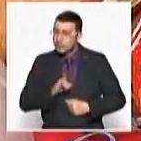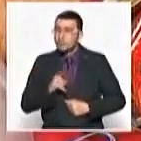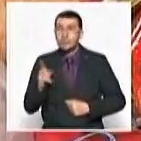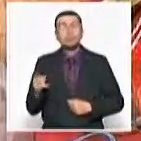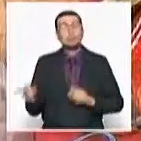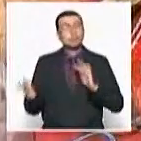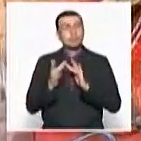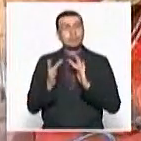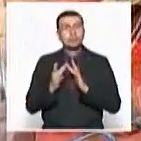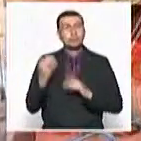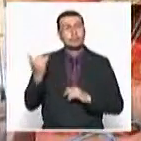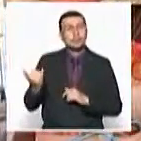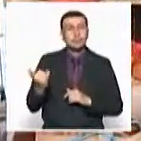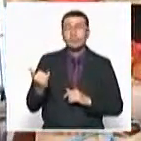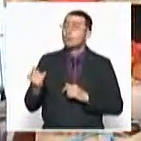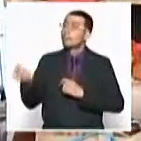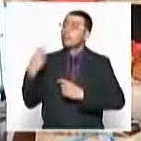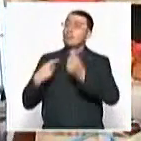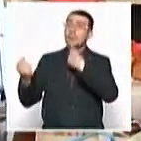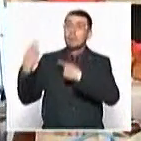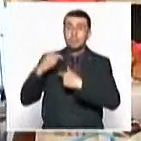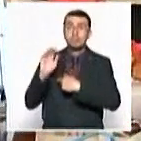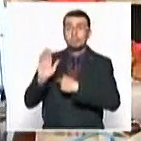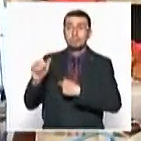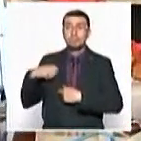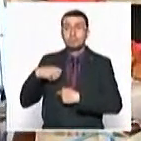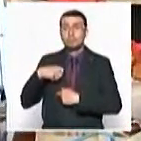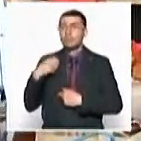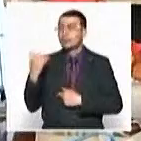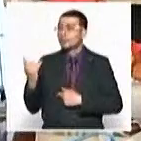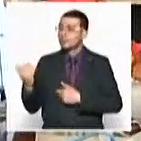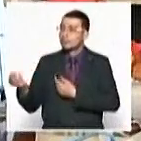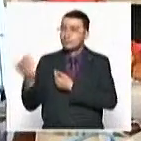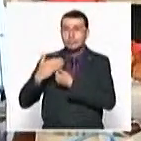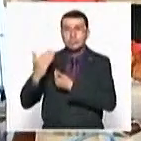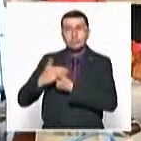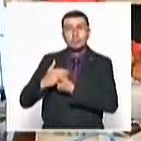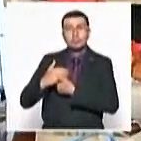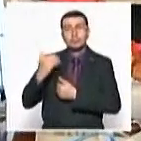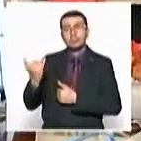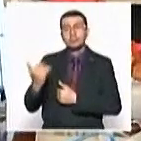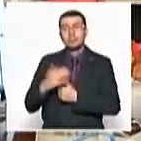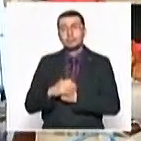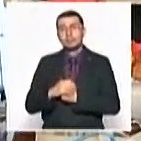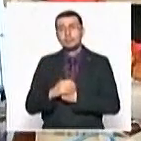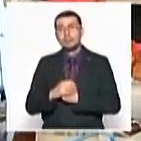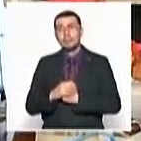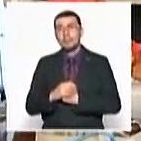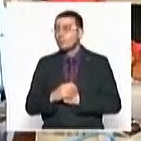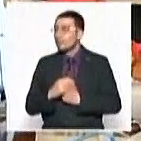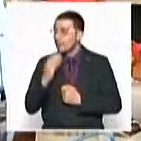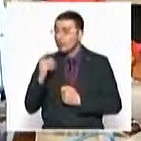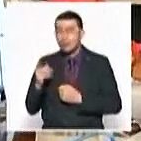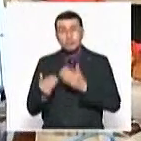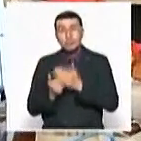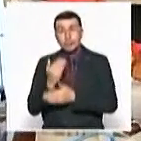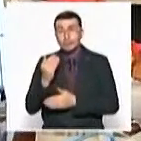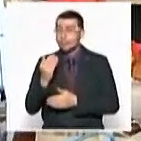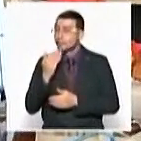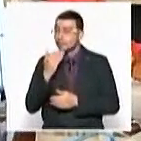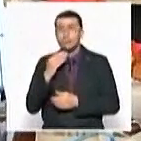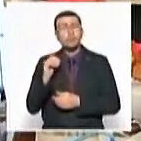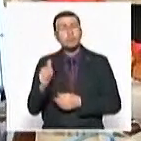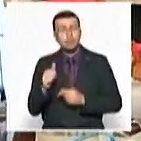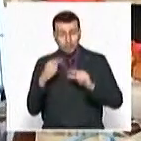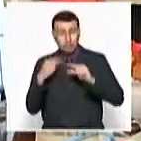preguntas de ustedes que han llegado a nuestro correo electrónico conexionvital@telecafe.tv. Vamos a comenzar. Le pido el favor me oriente sobre